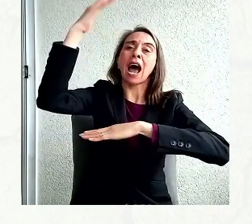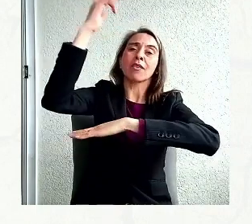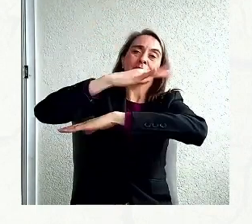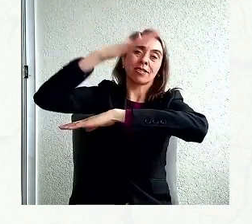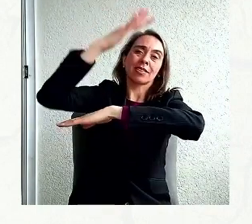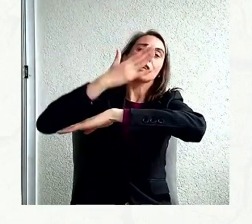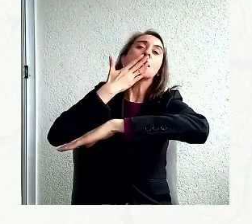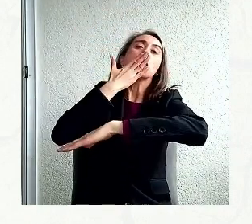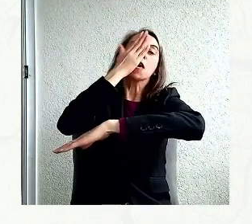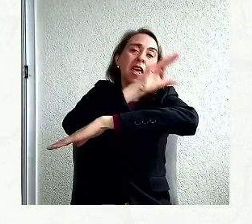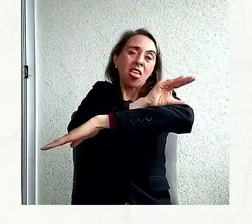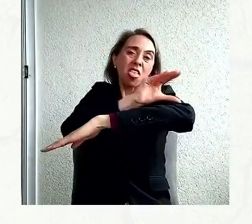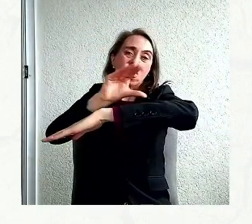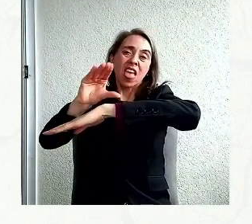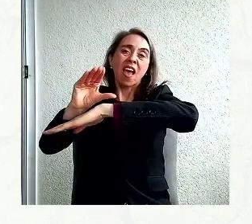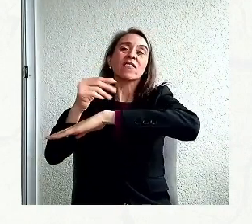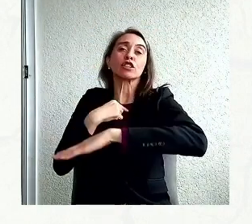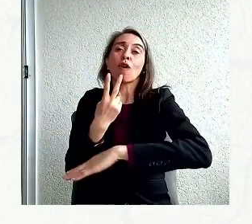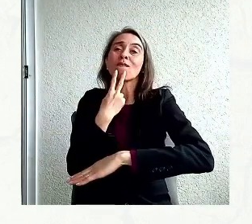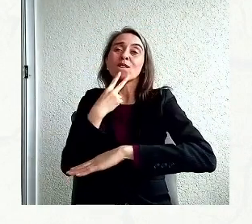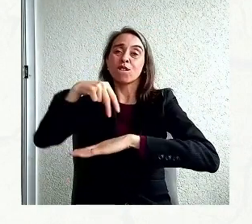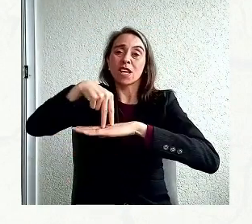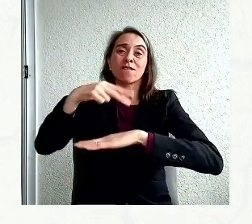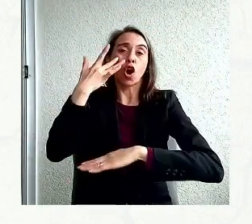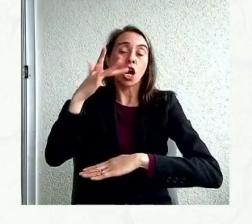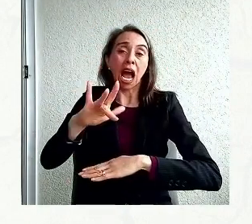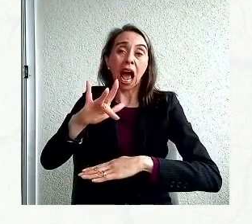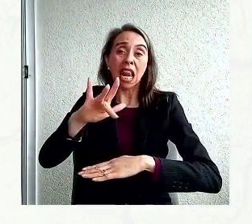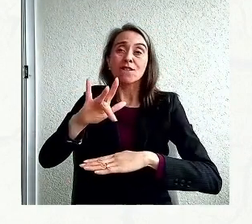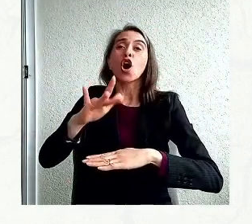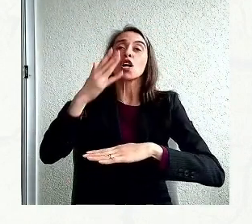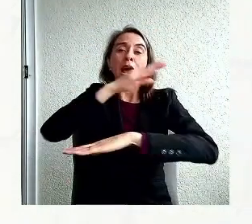California, en Chile, ha cambiado.